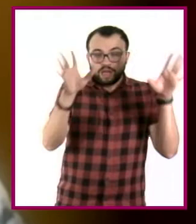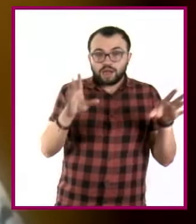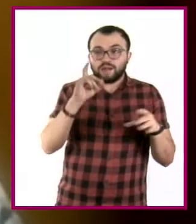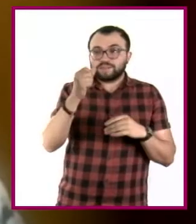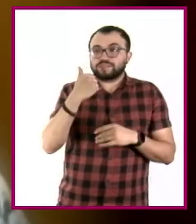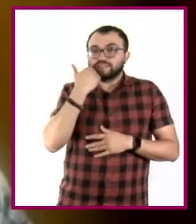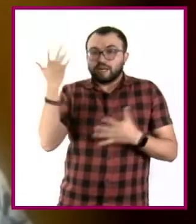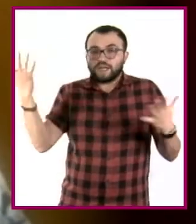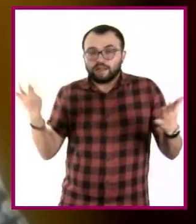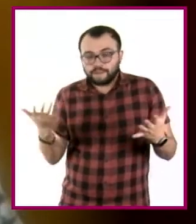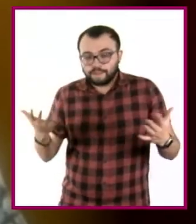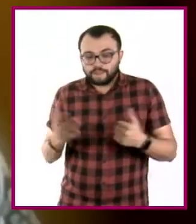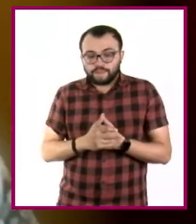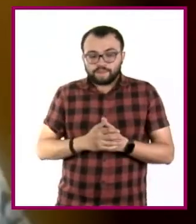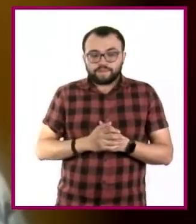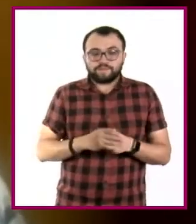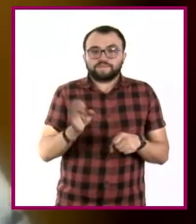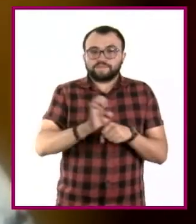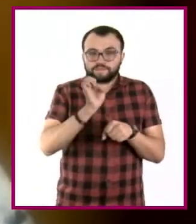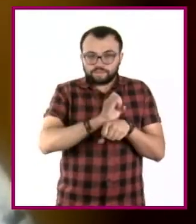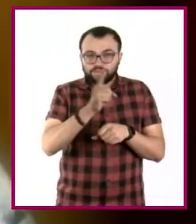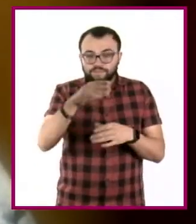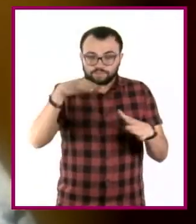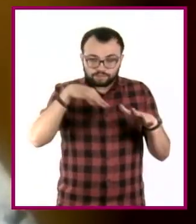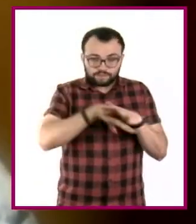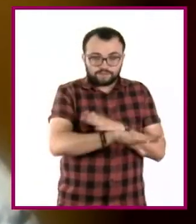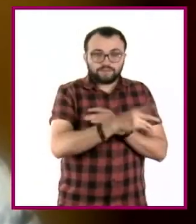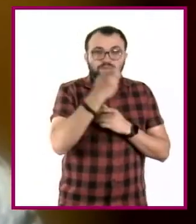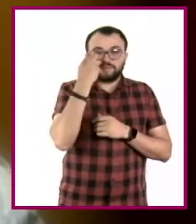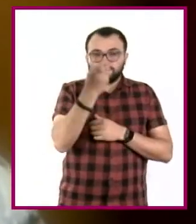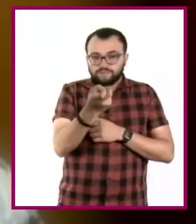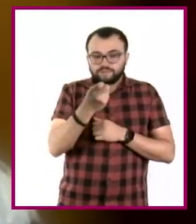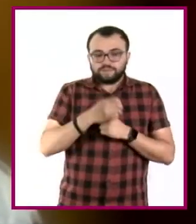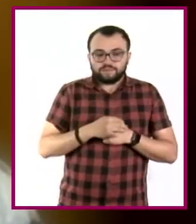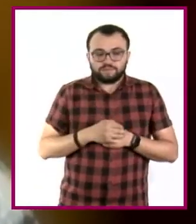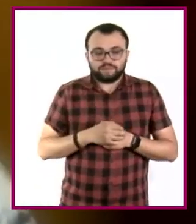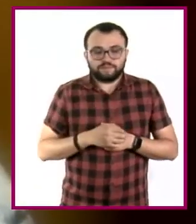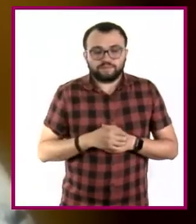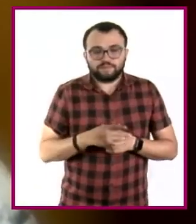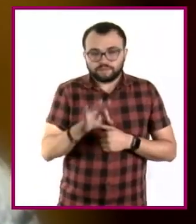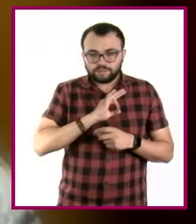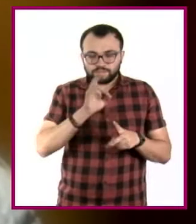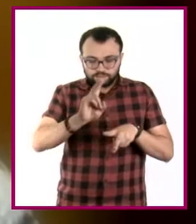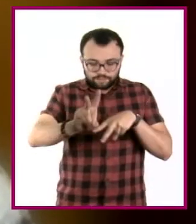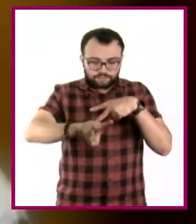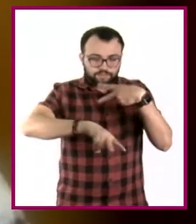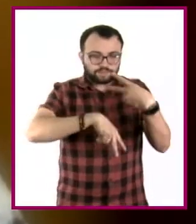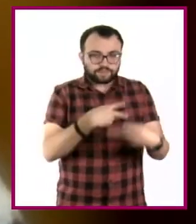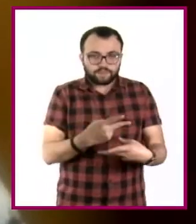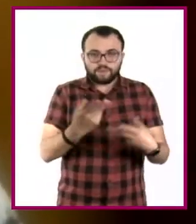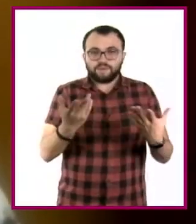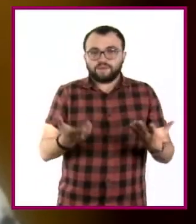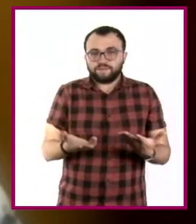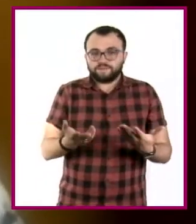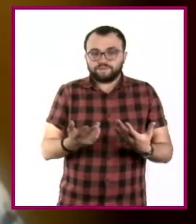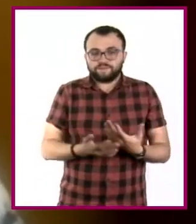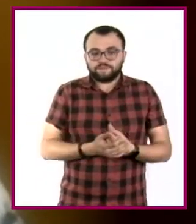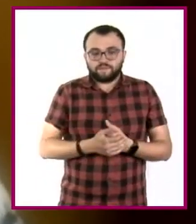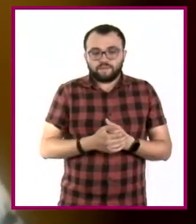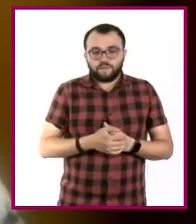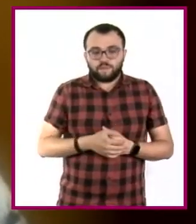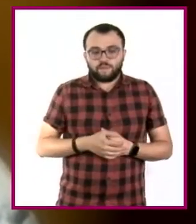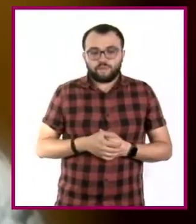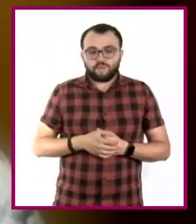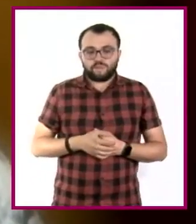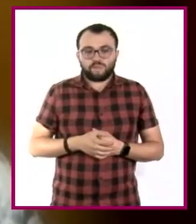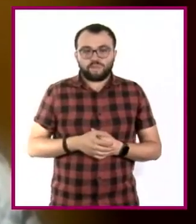van a dedicar, que entren a ese ámbito, que puedan ir y estar, por ejemplo,